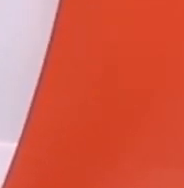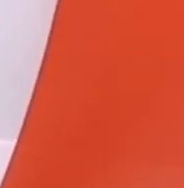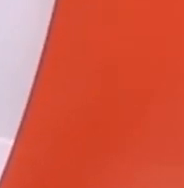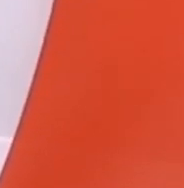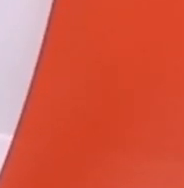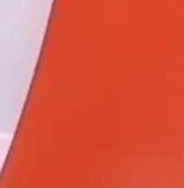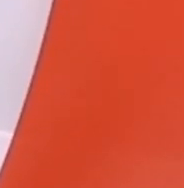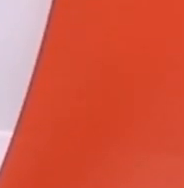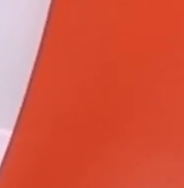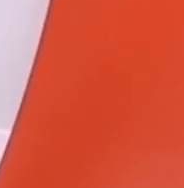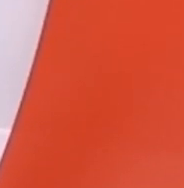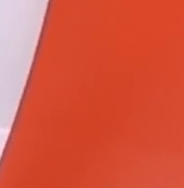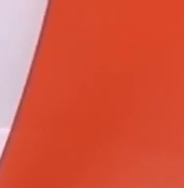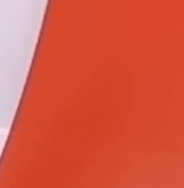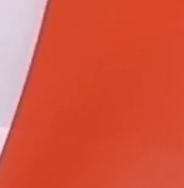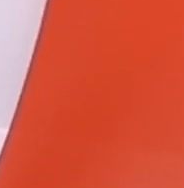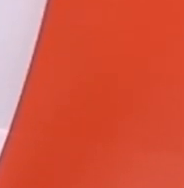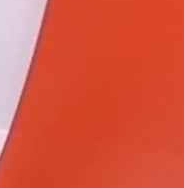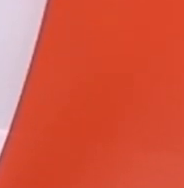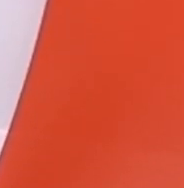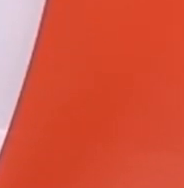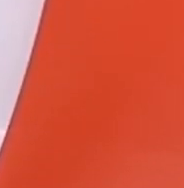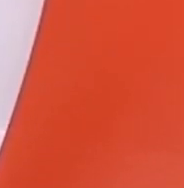menos 3.